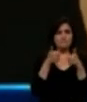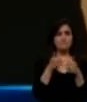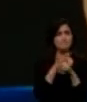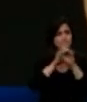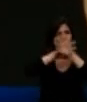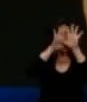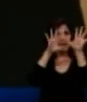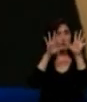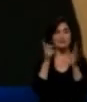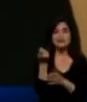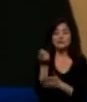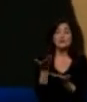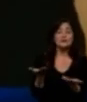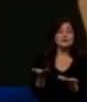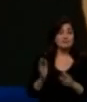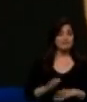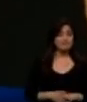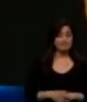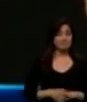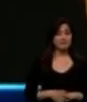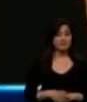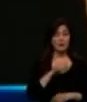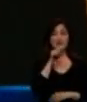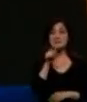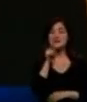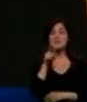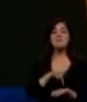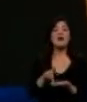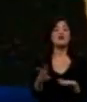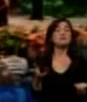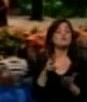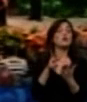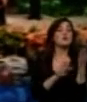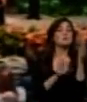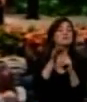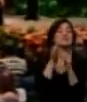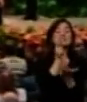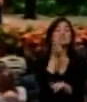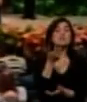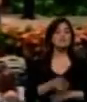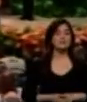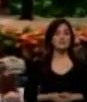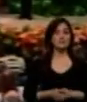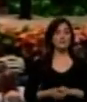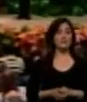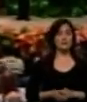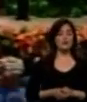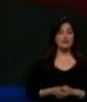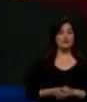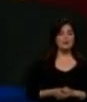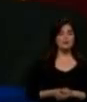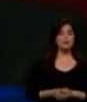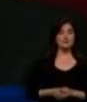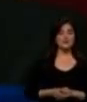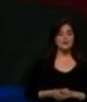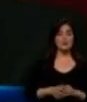es que todo eso cuesta y que la parte que nos falta que nos digan es quién va a pagar esos programas. Rechazó que no se considerara una integración con el principal